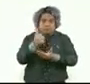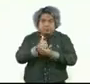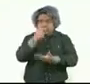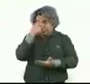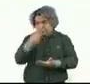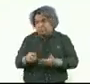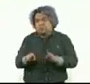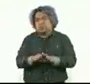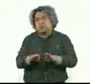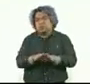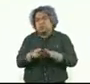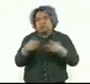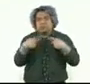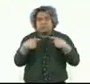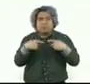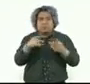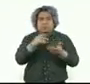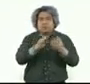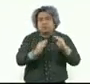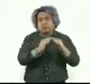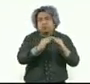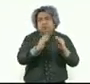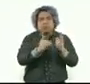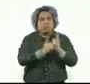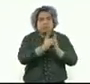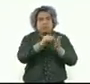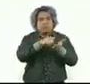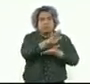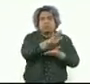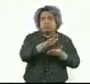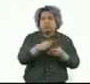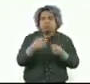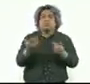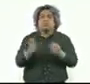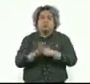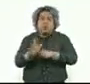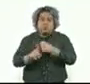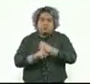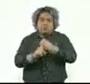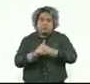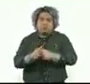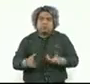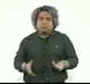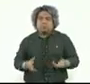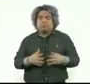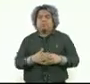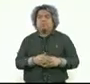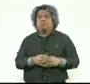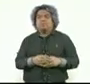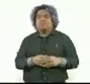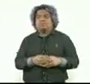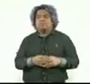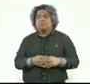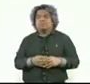respecto a desalojos que se dan de esta manera? Sí, ahí tiene que ver con